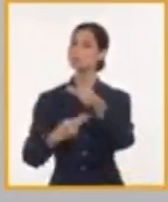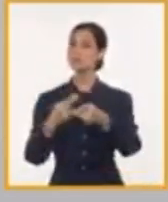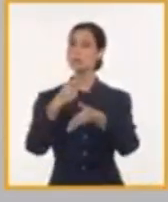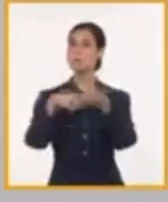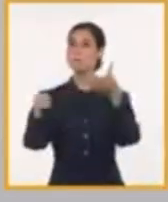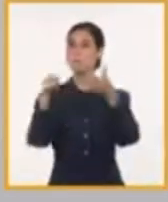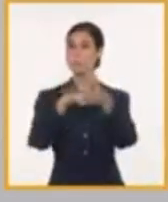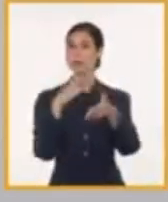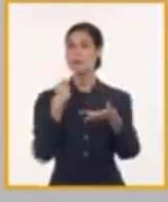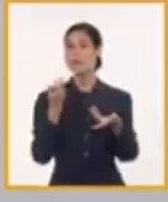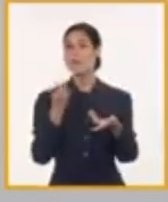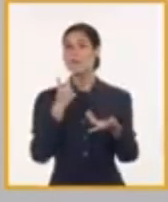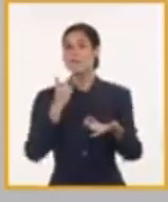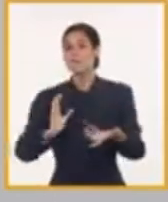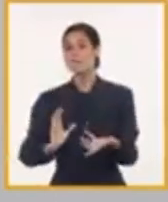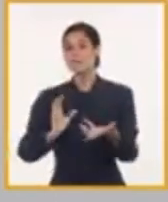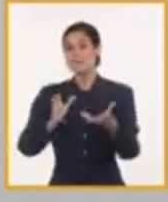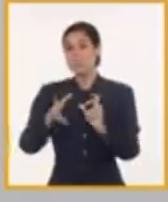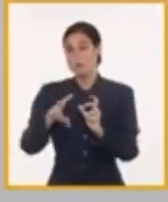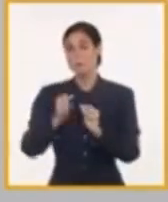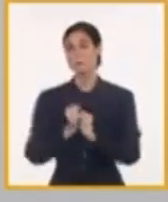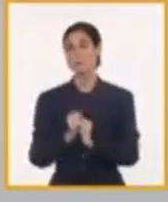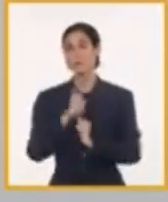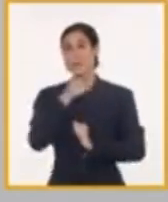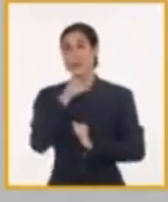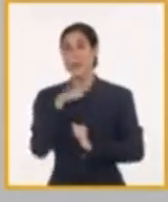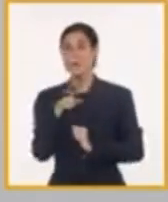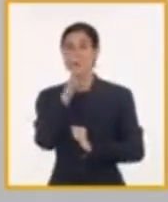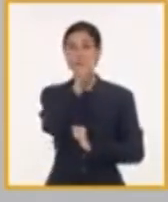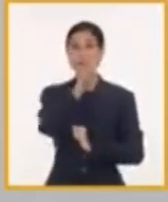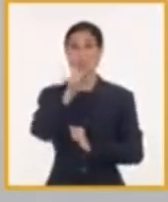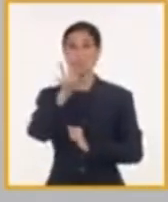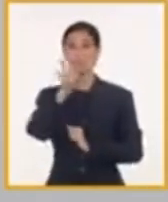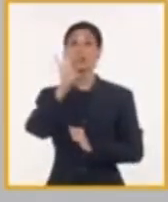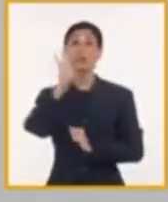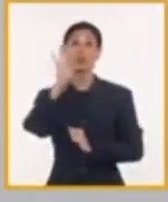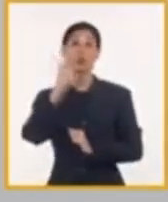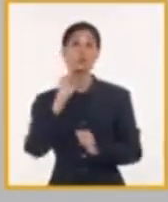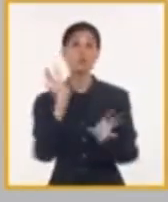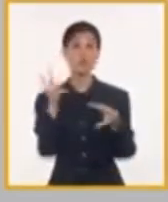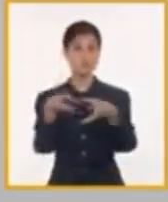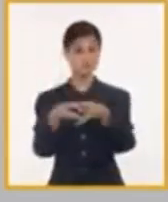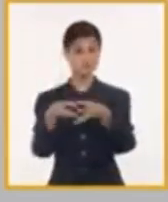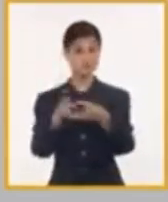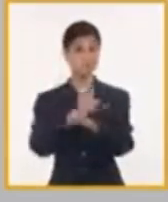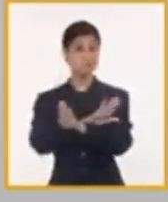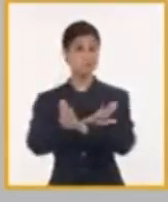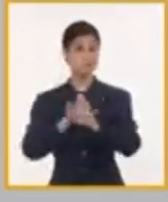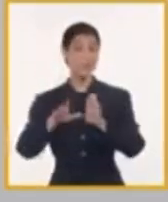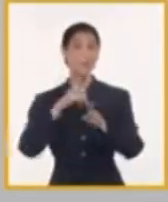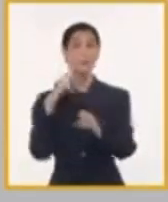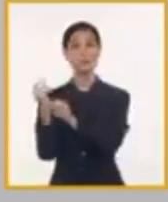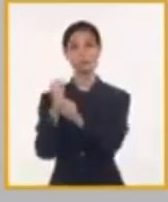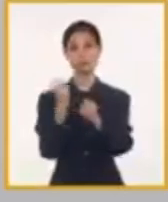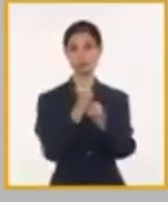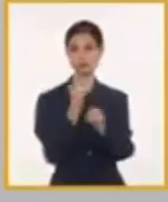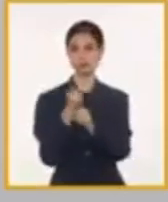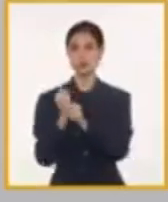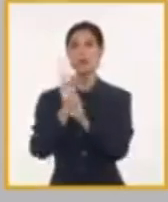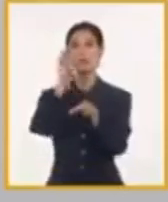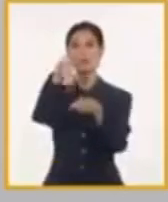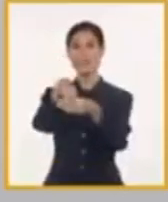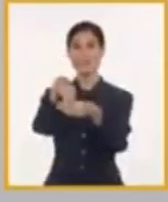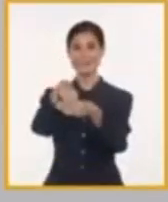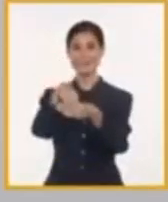tenemos. Contamos con 148 unidades empresariales de base y trabajan en nuestro grupo empresarial